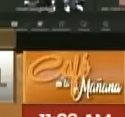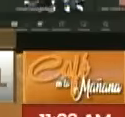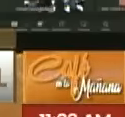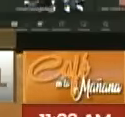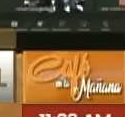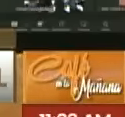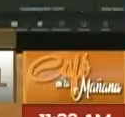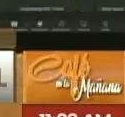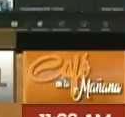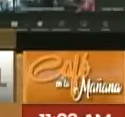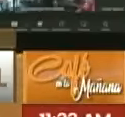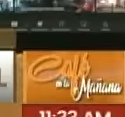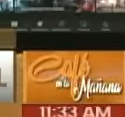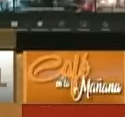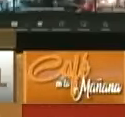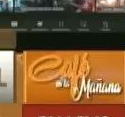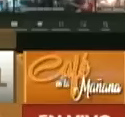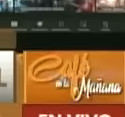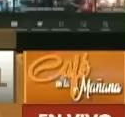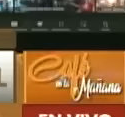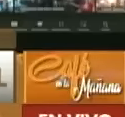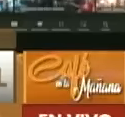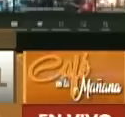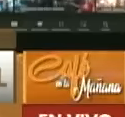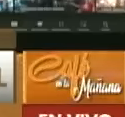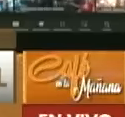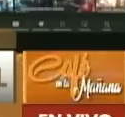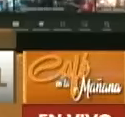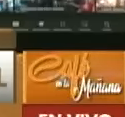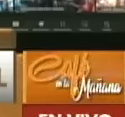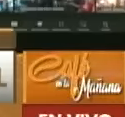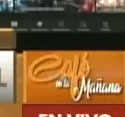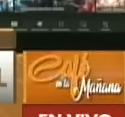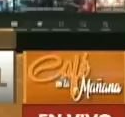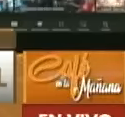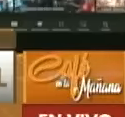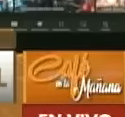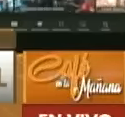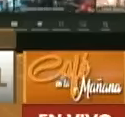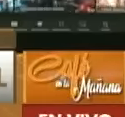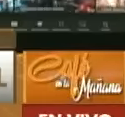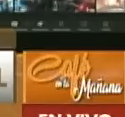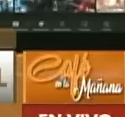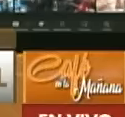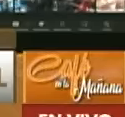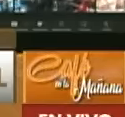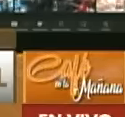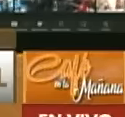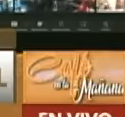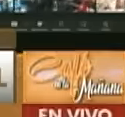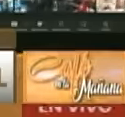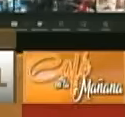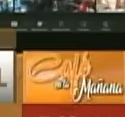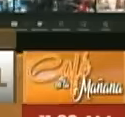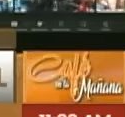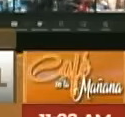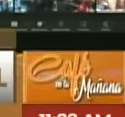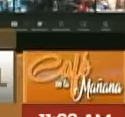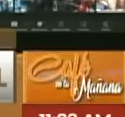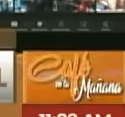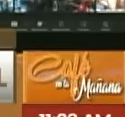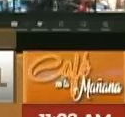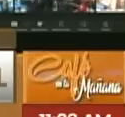privatizaciones, privatizar la educación, privatizar la salud, privatizar los servicios. Vean el espejo de Argentina.